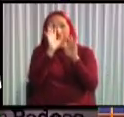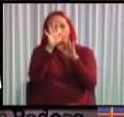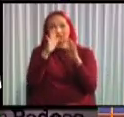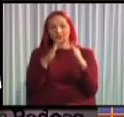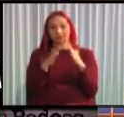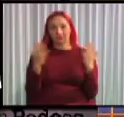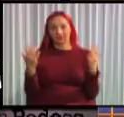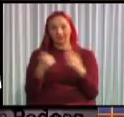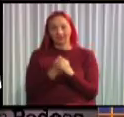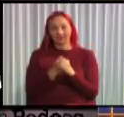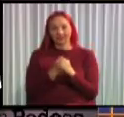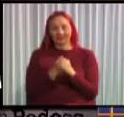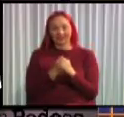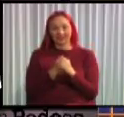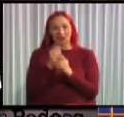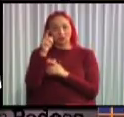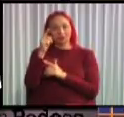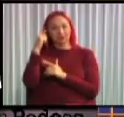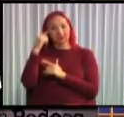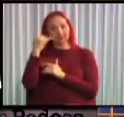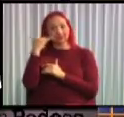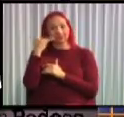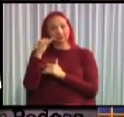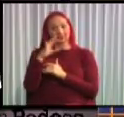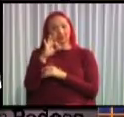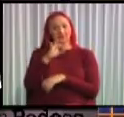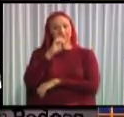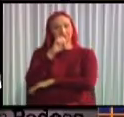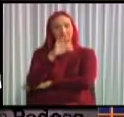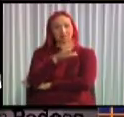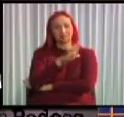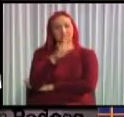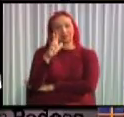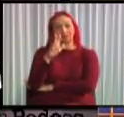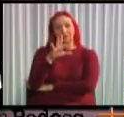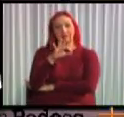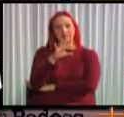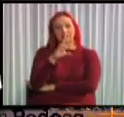su casa, usted va a llamar y va a marcar el